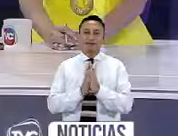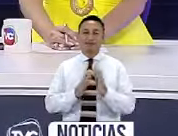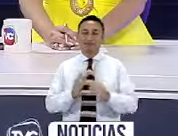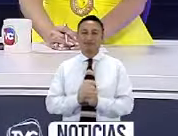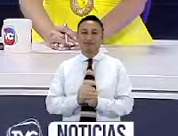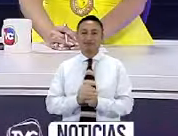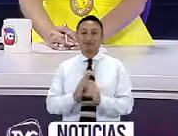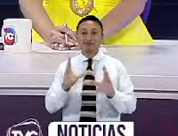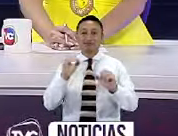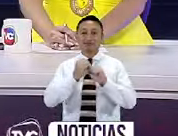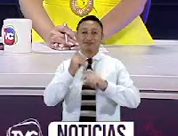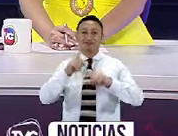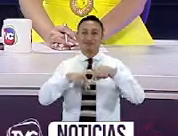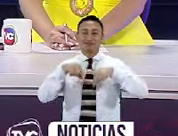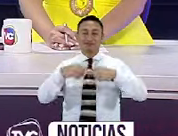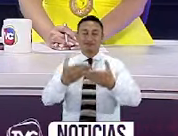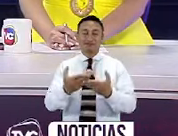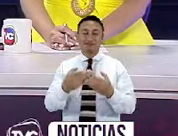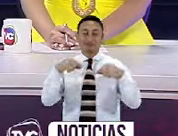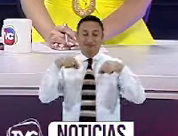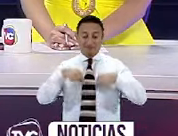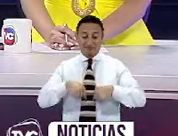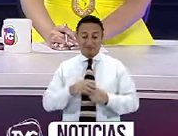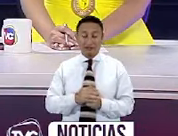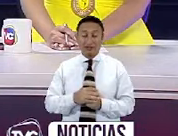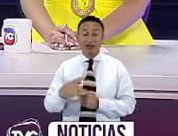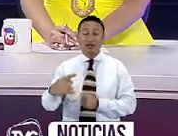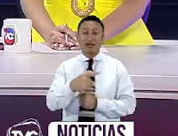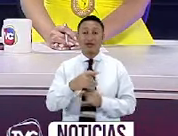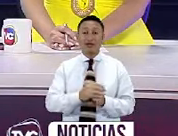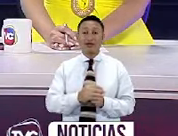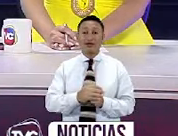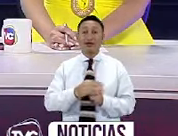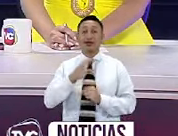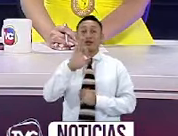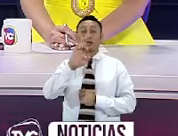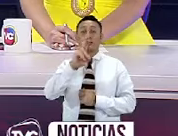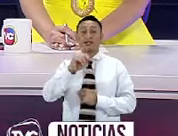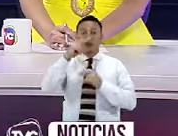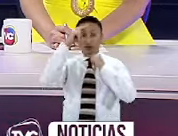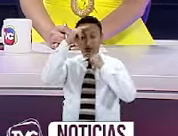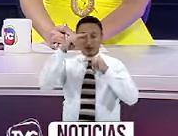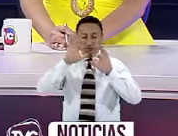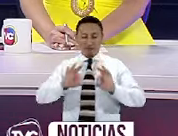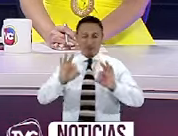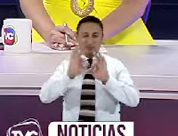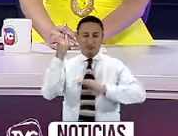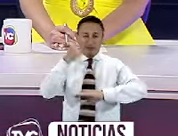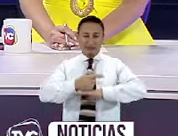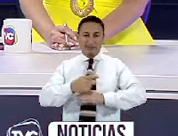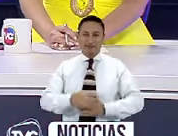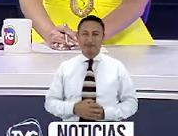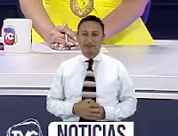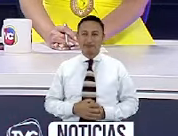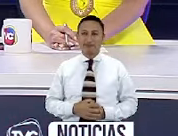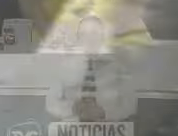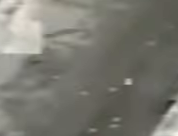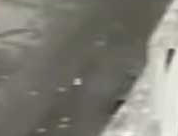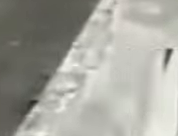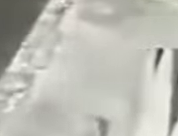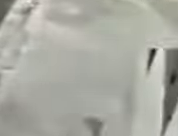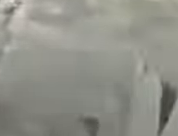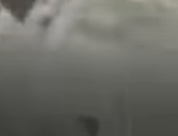Muy buenas noches, amigos. Bienvenidos a la emisión estelar de TVC Noticias. Aquí, lo más destacado del día.